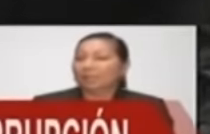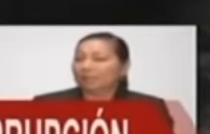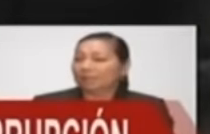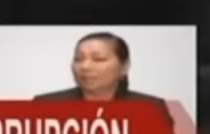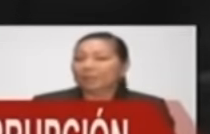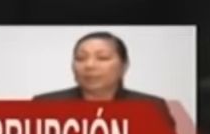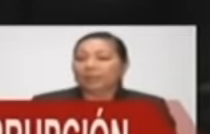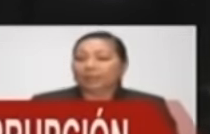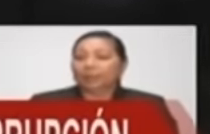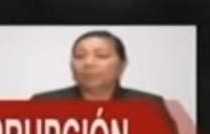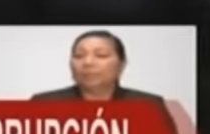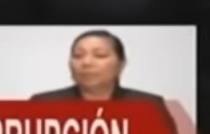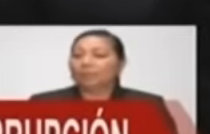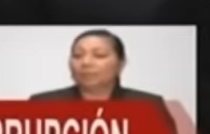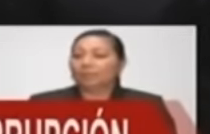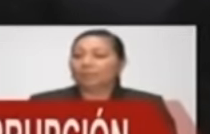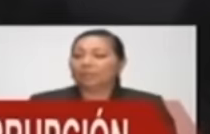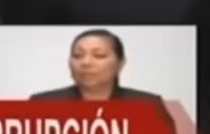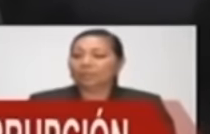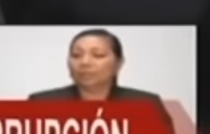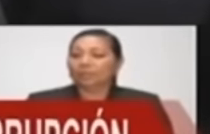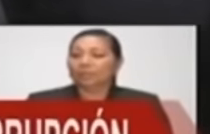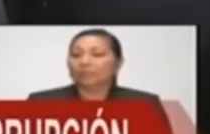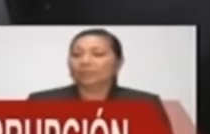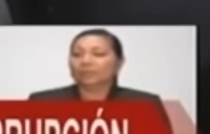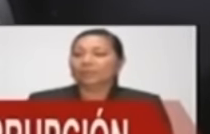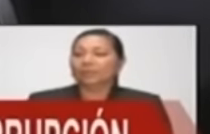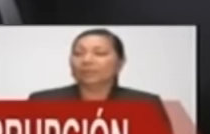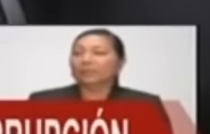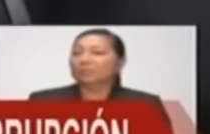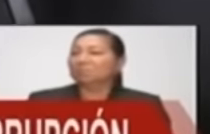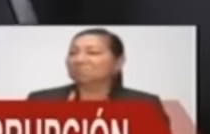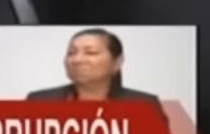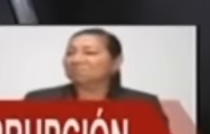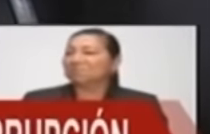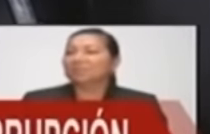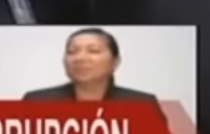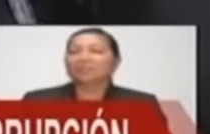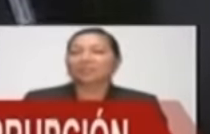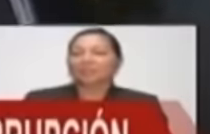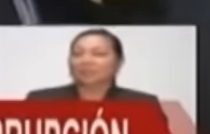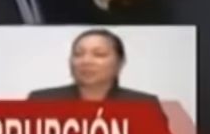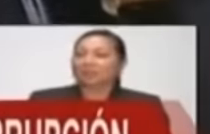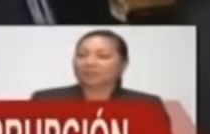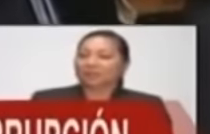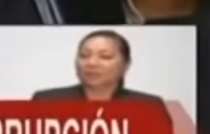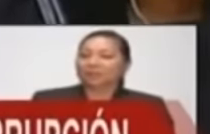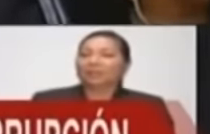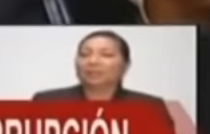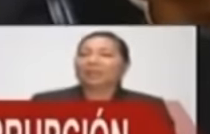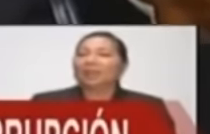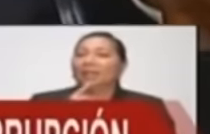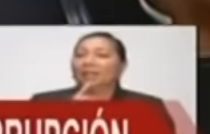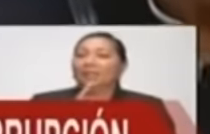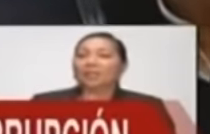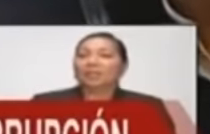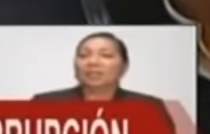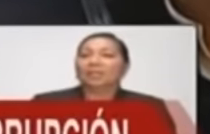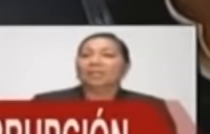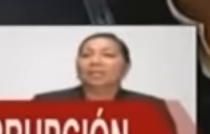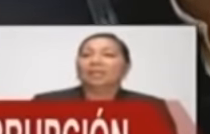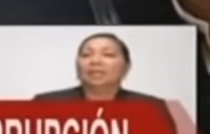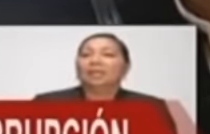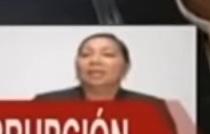de conceptos. Y dentro de la evaluación de los conceptos, vimos que ya el Tribunal Constitucional ha señalado de